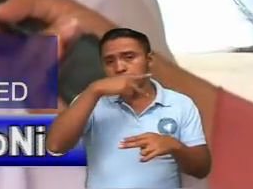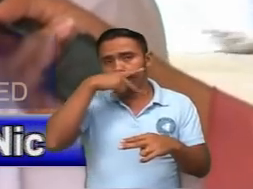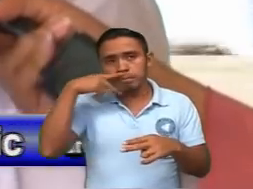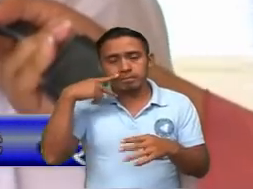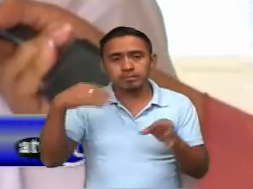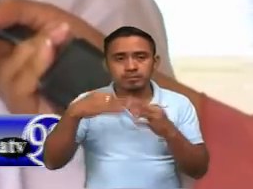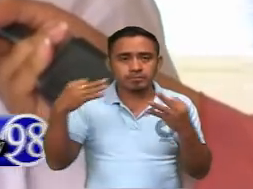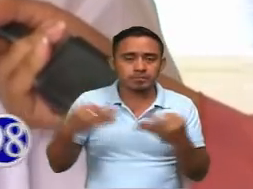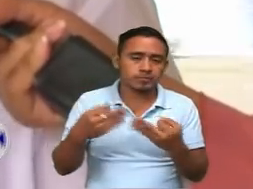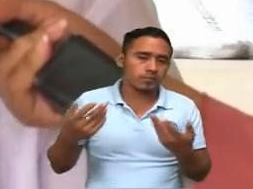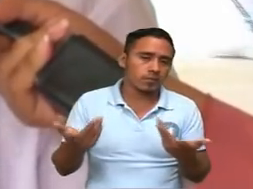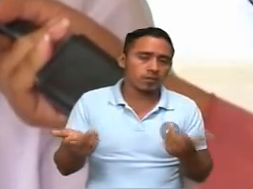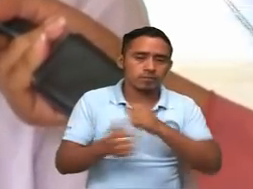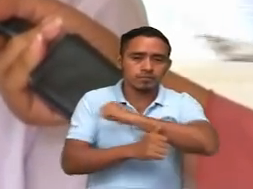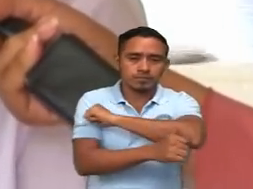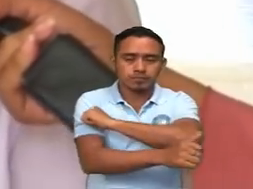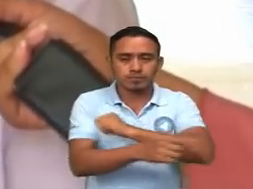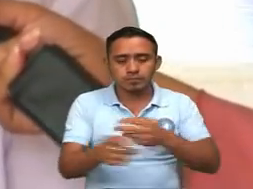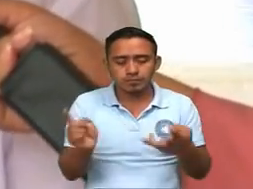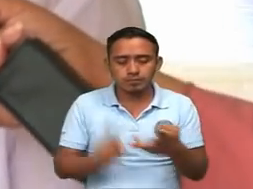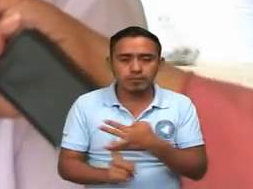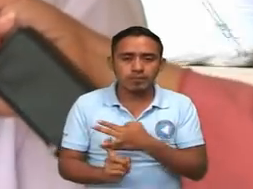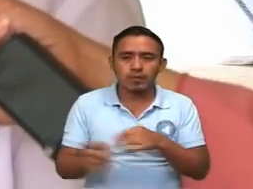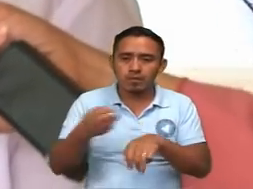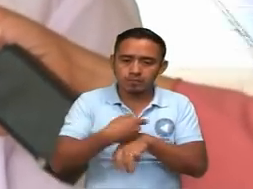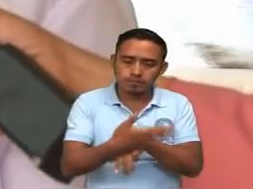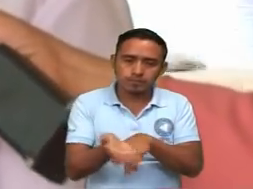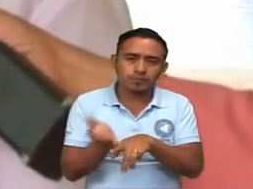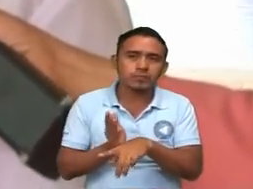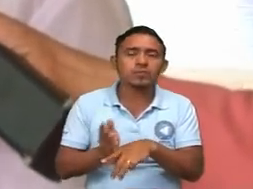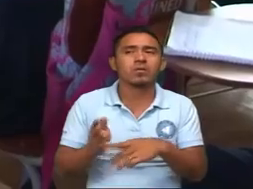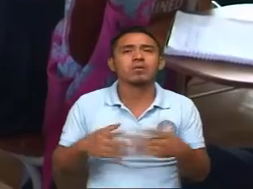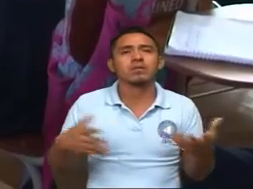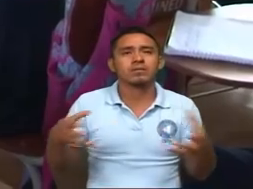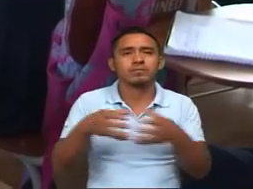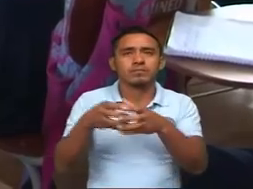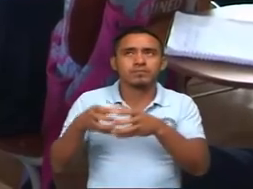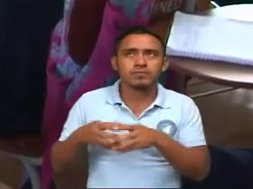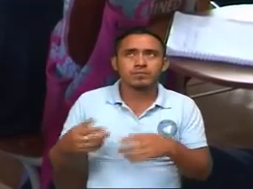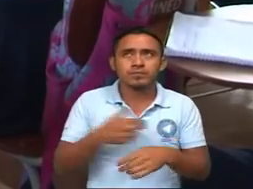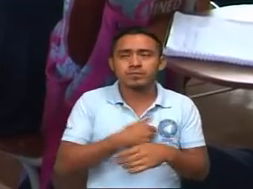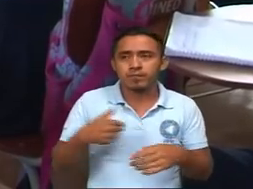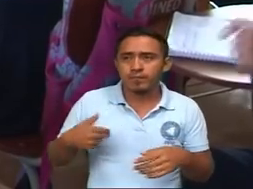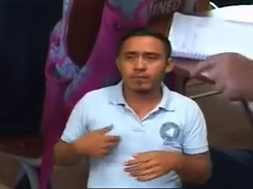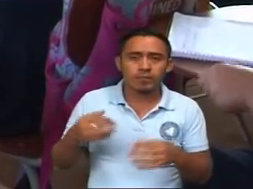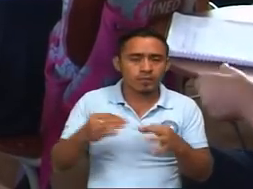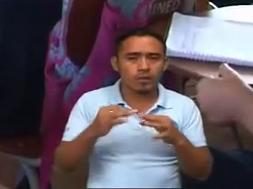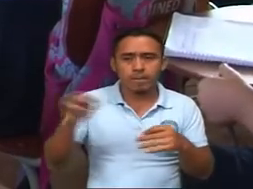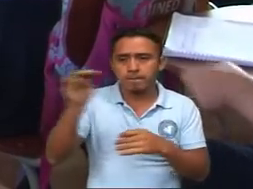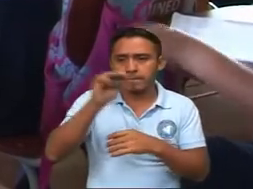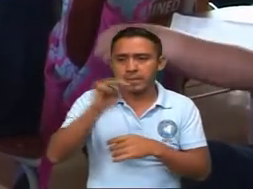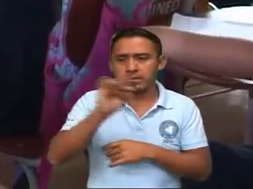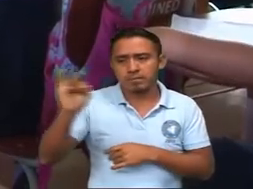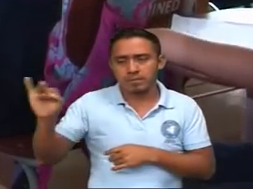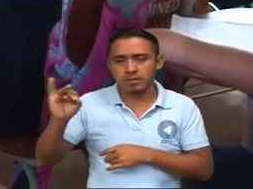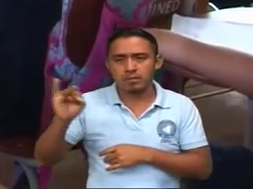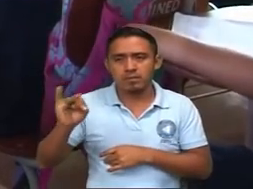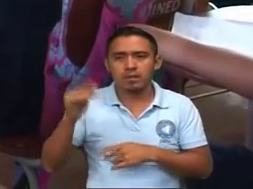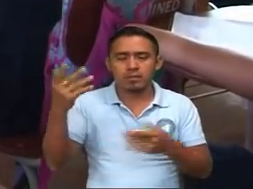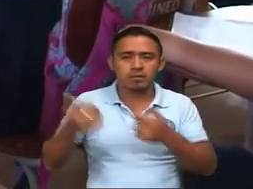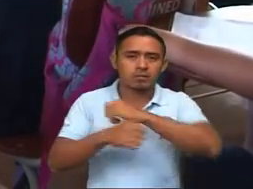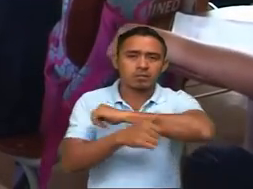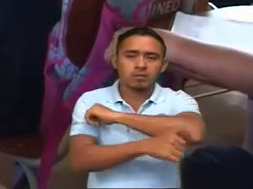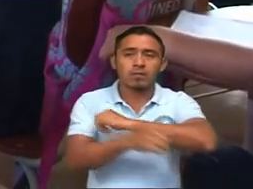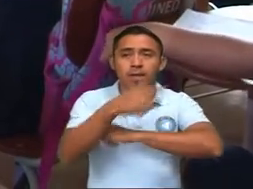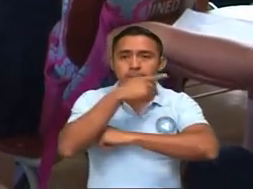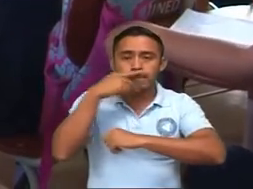familia y estudiantes. Estamos hablando de las consejerías de comunidades educativas que se desarrollan los martes y los miércoles con estudiantes y